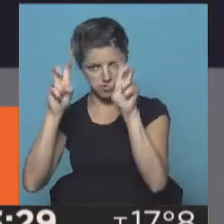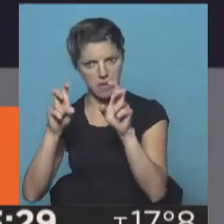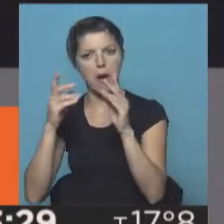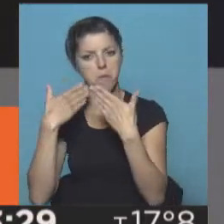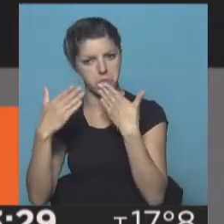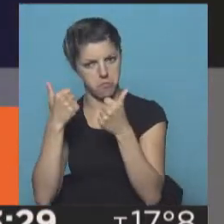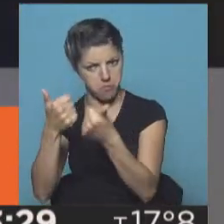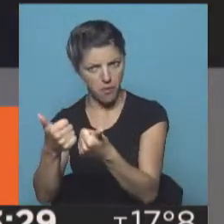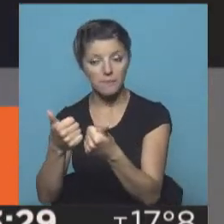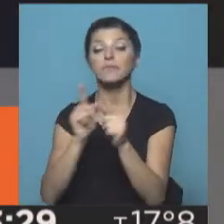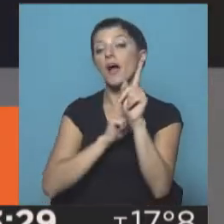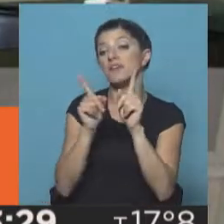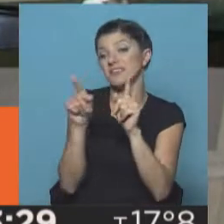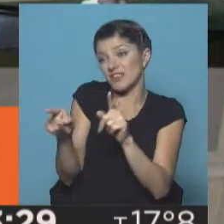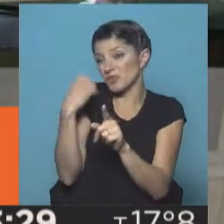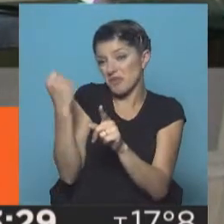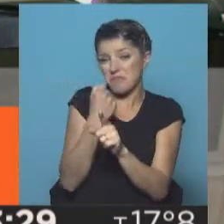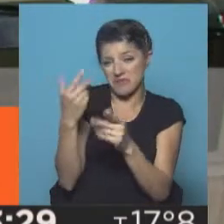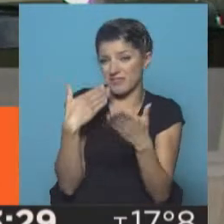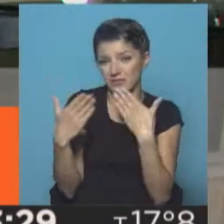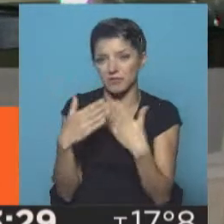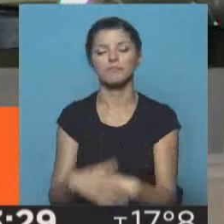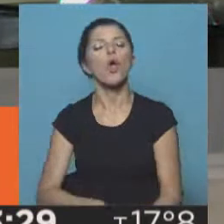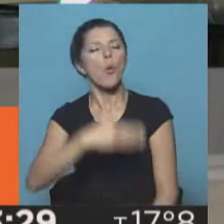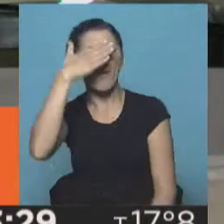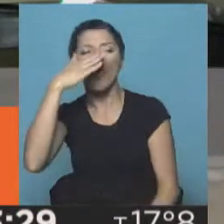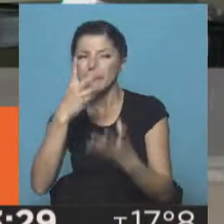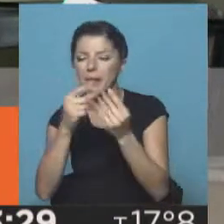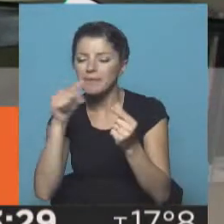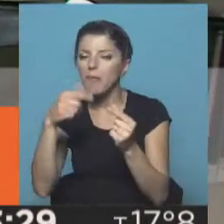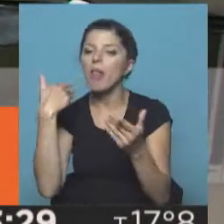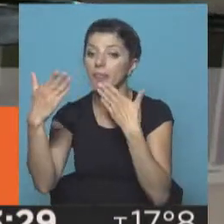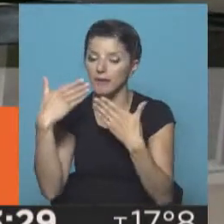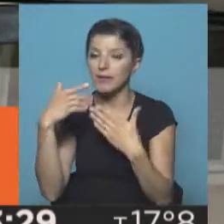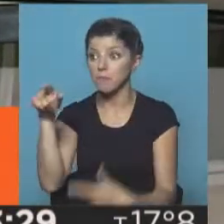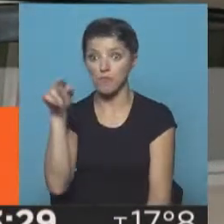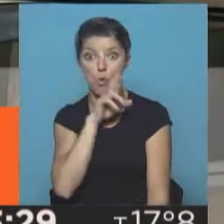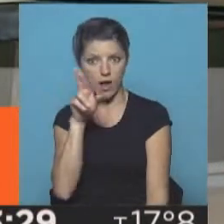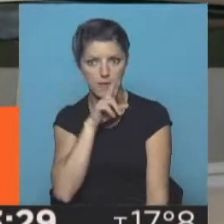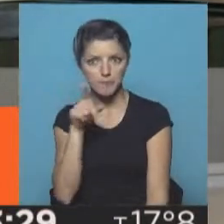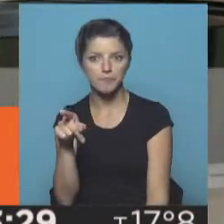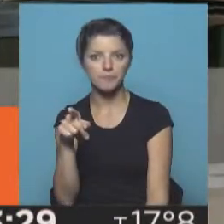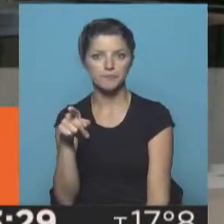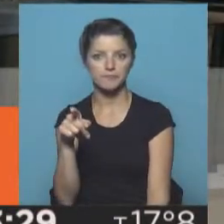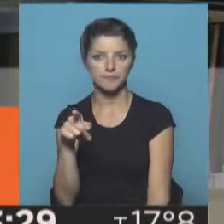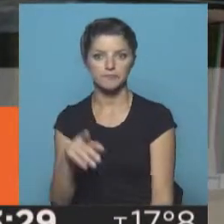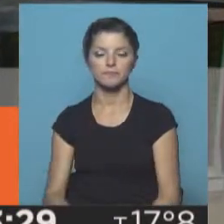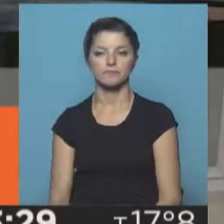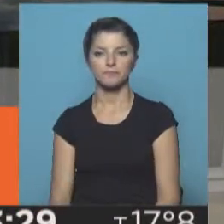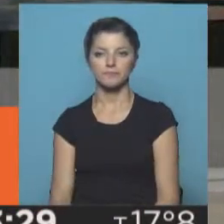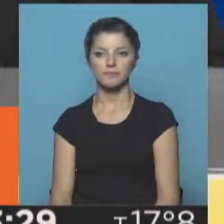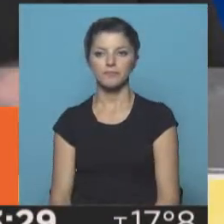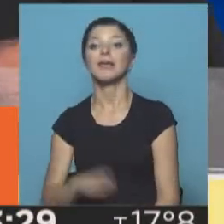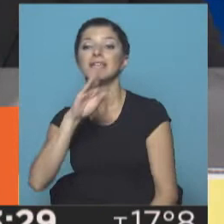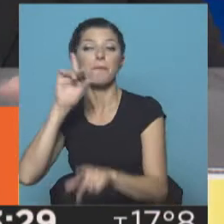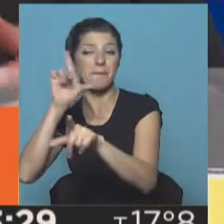debates no siempre es importante. Quedó claro al final del debate. Fíjense que al final del debate, Hillary, Chelsea, Bill Clinton van hacia el